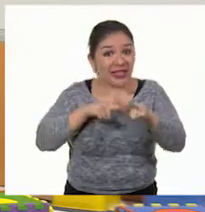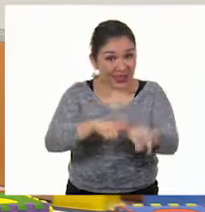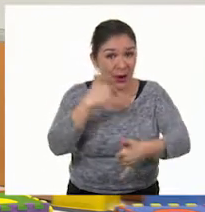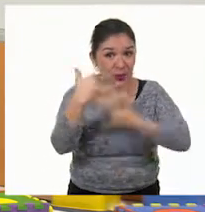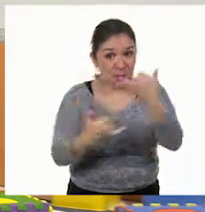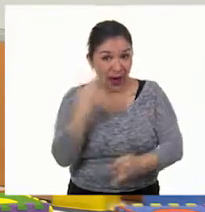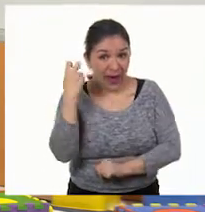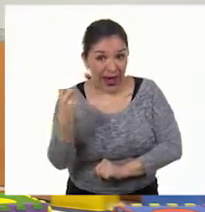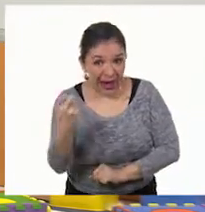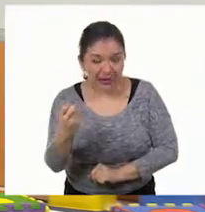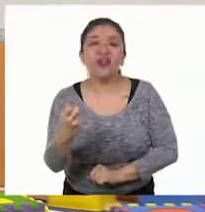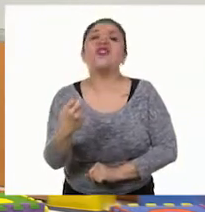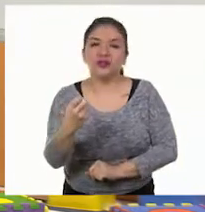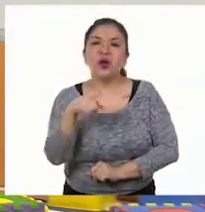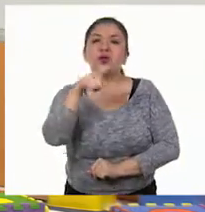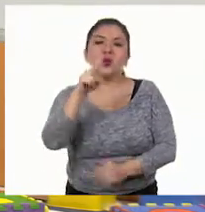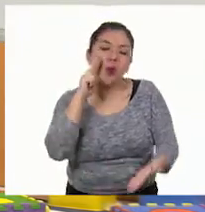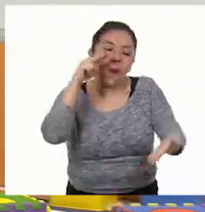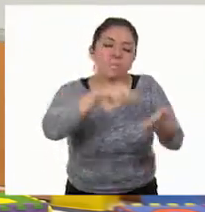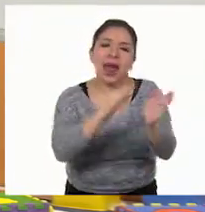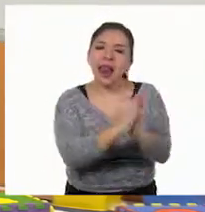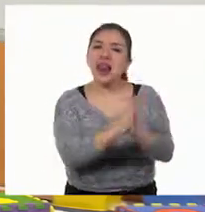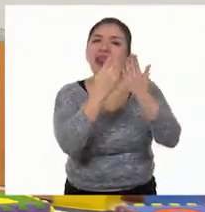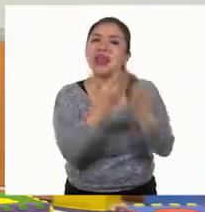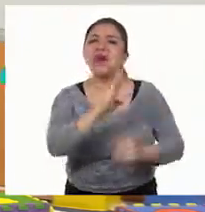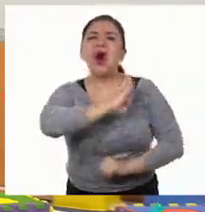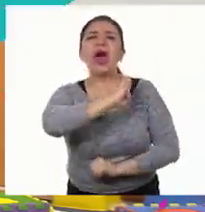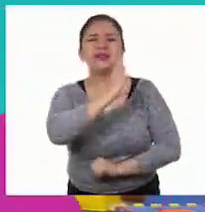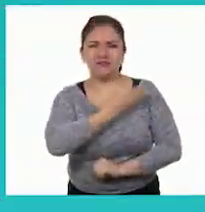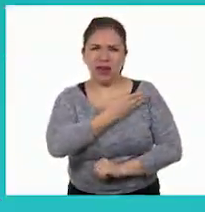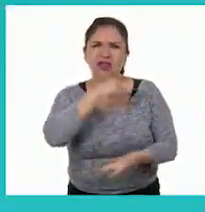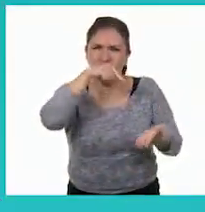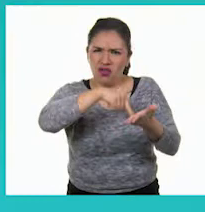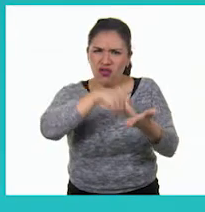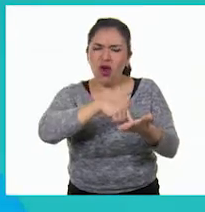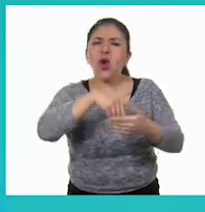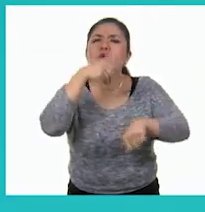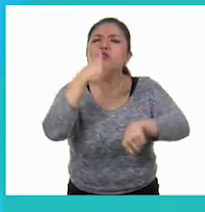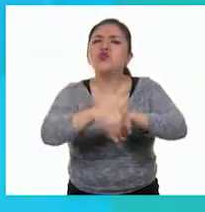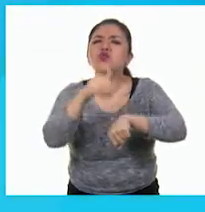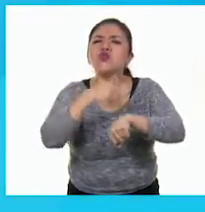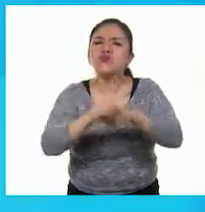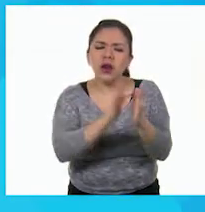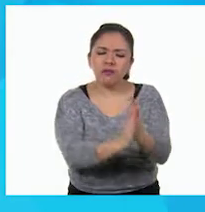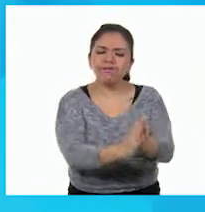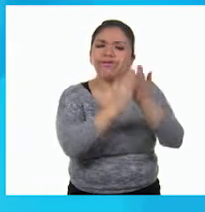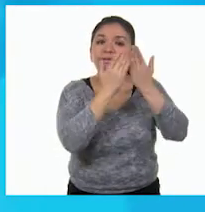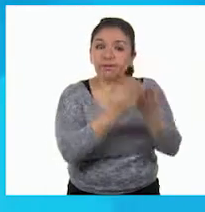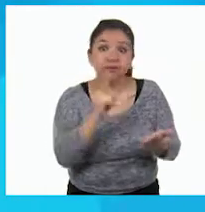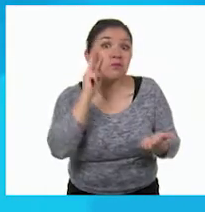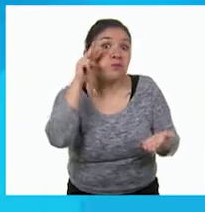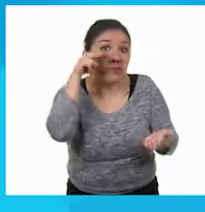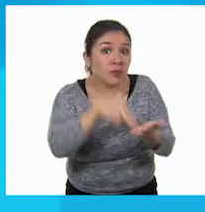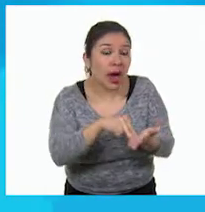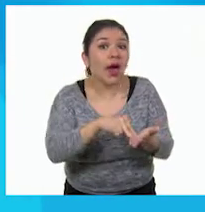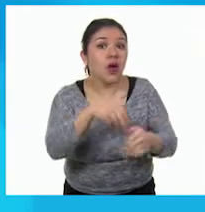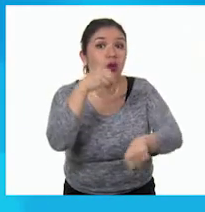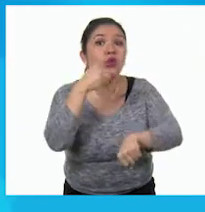esto, vamos a abrir nuestro libro de español en la página... Todos listos con la